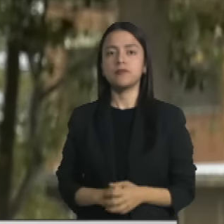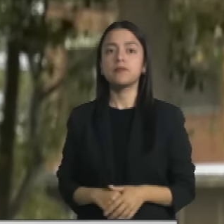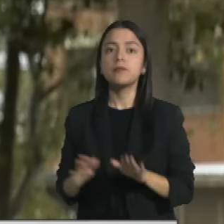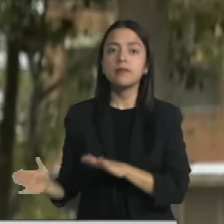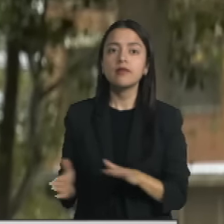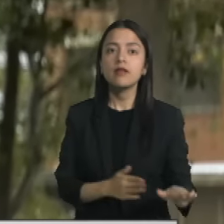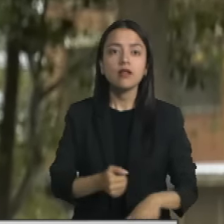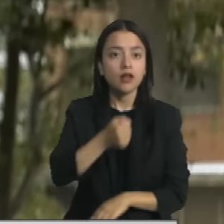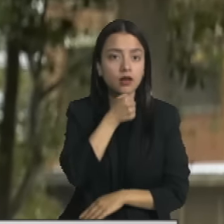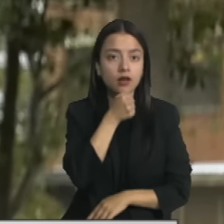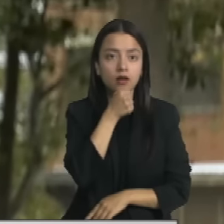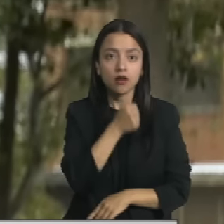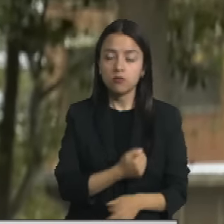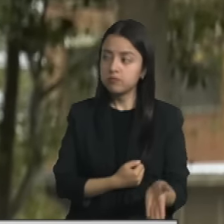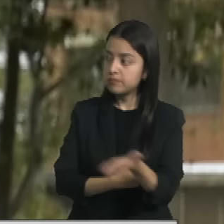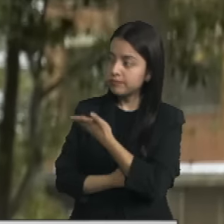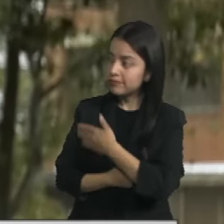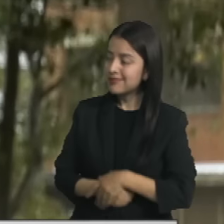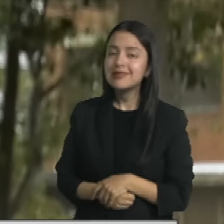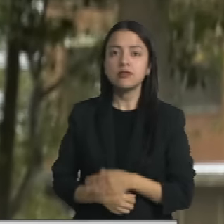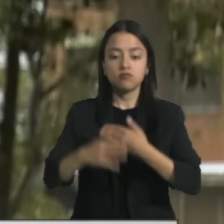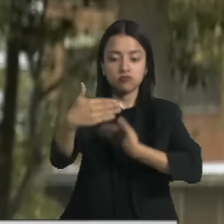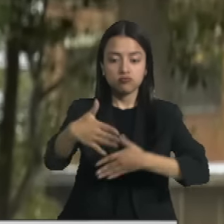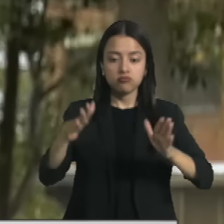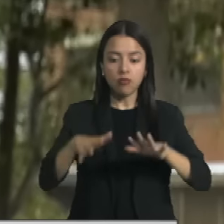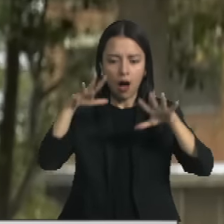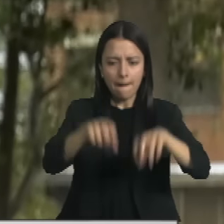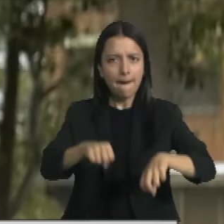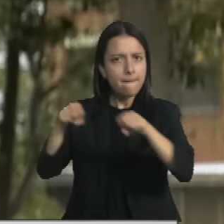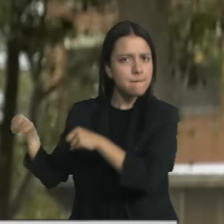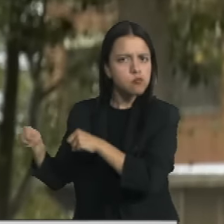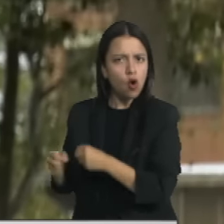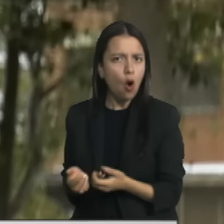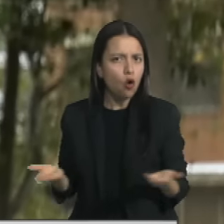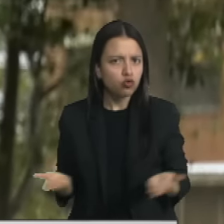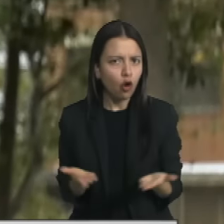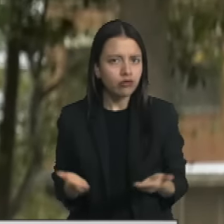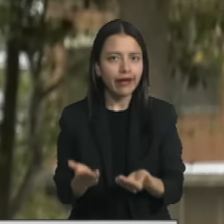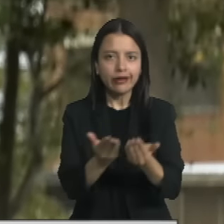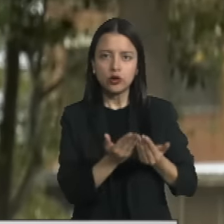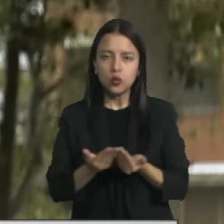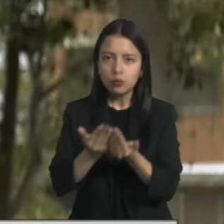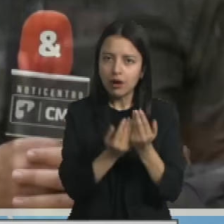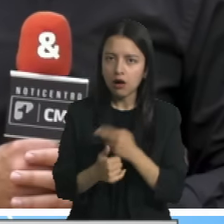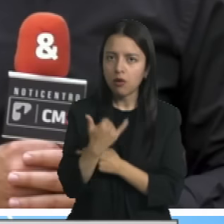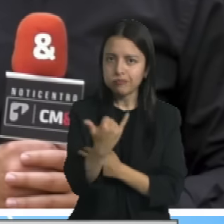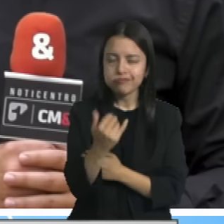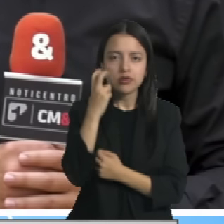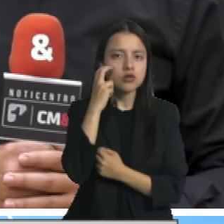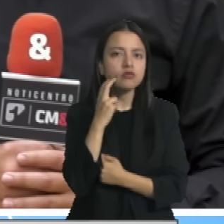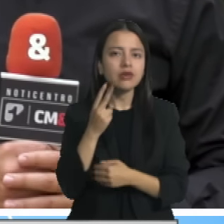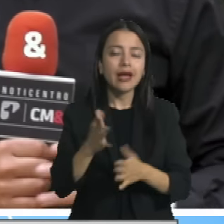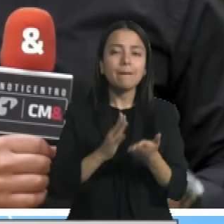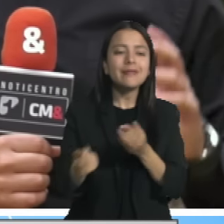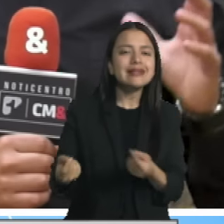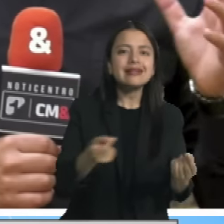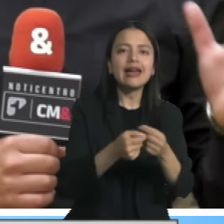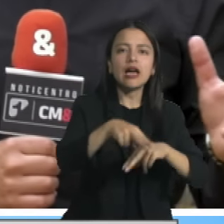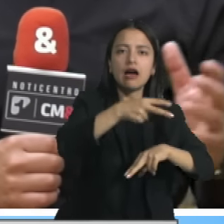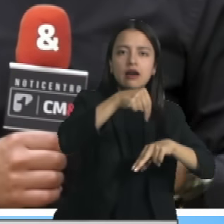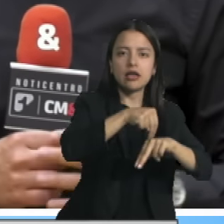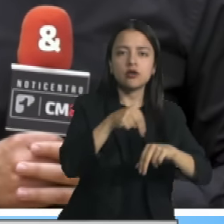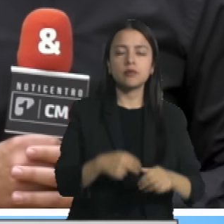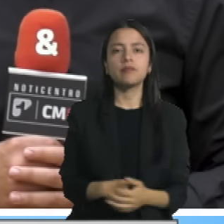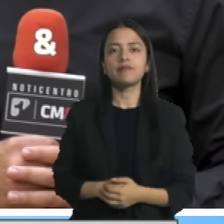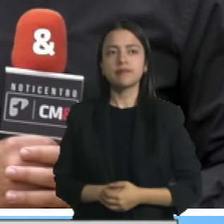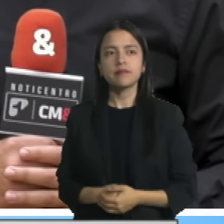esta hora de la tarde de una incautación que se hizo en Tumaco, departamento de Nariño, en una camioneta de la Unidad Nacional de Protección